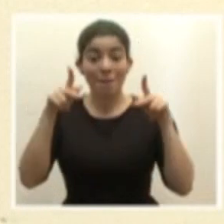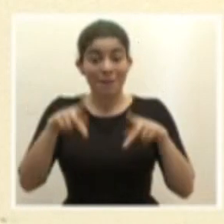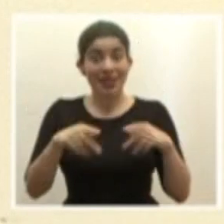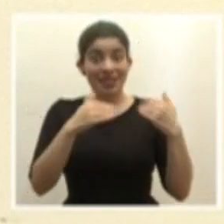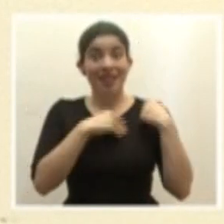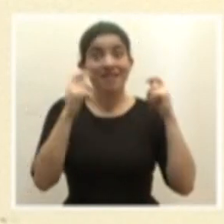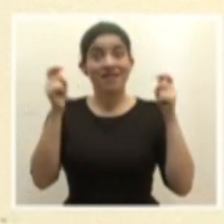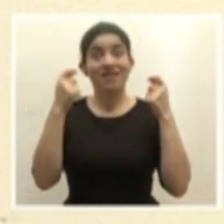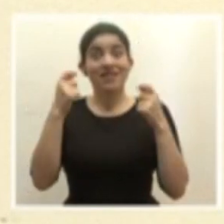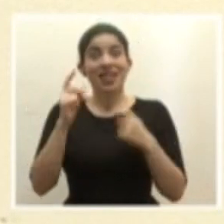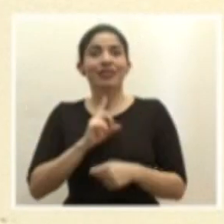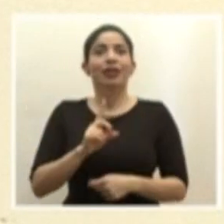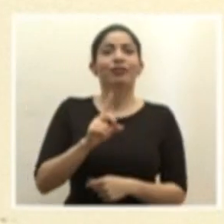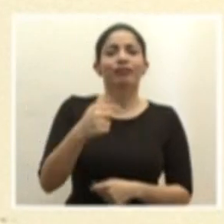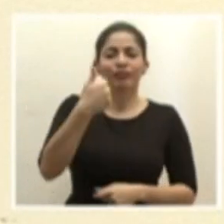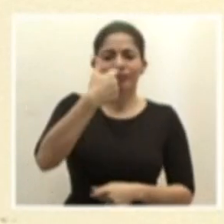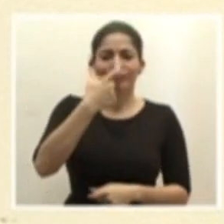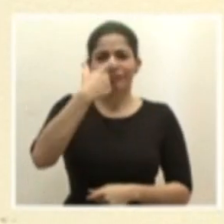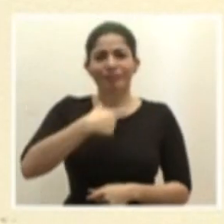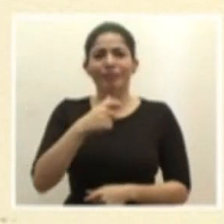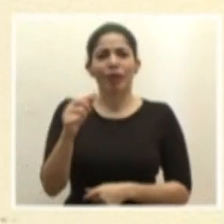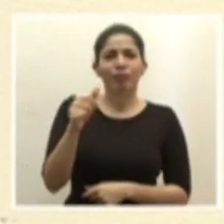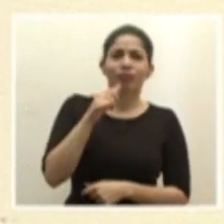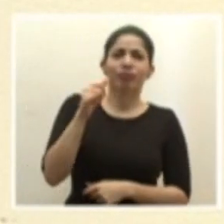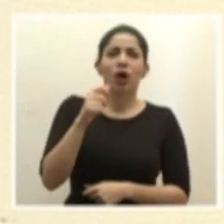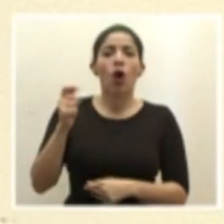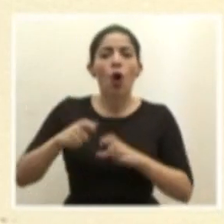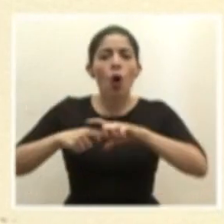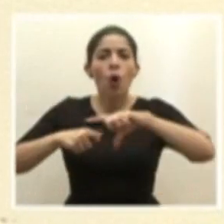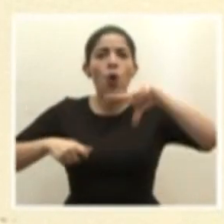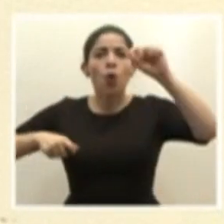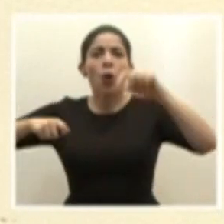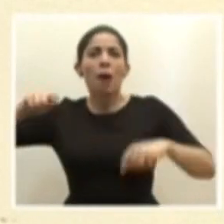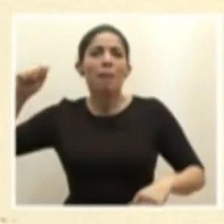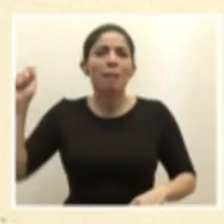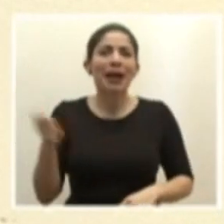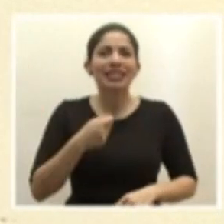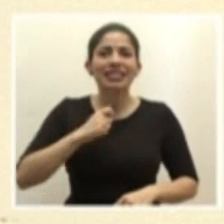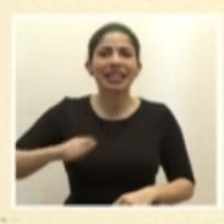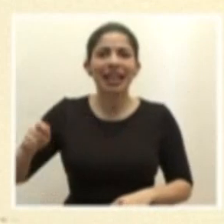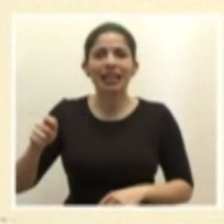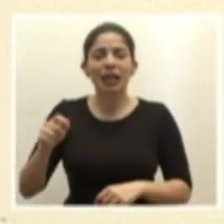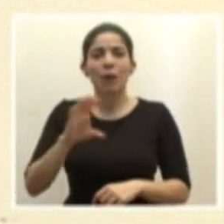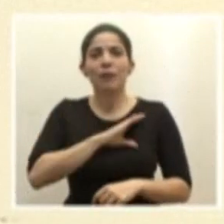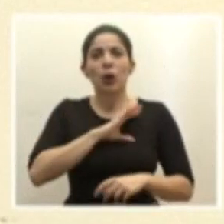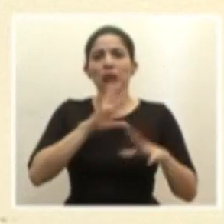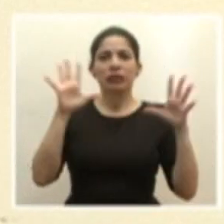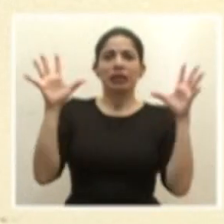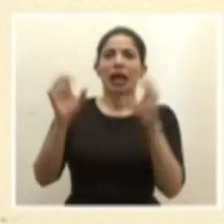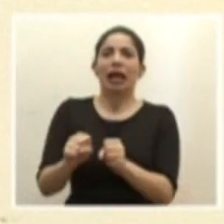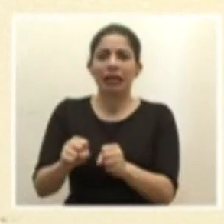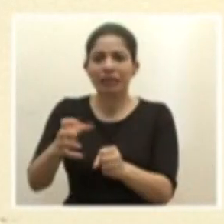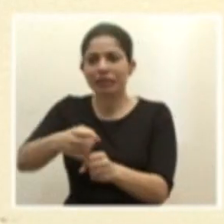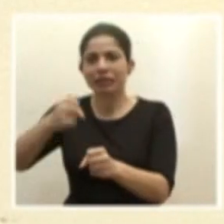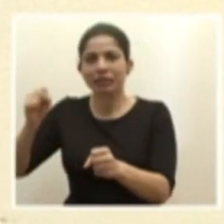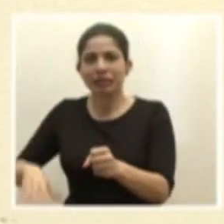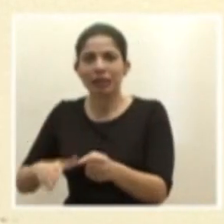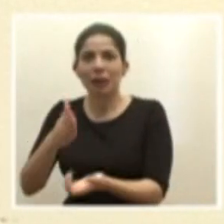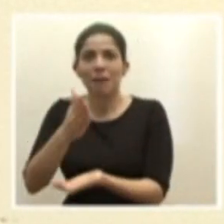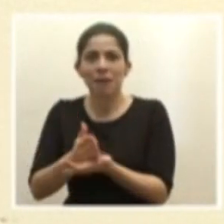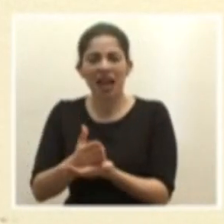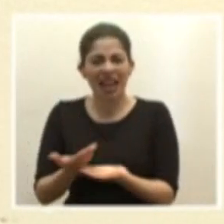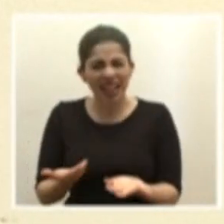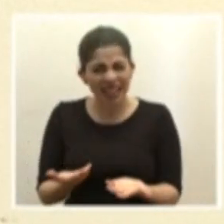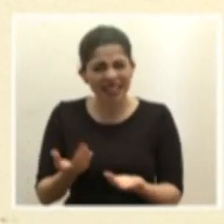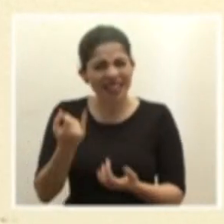organizaba la fiesta está alcoholizada, sale con un machete y hubo que desarmarlo y detenerlo. A ese nivel llegamos cuando lo que pretendemos